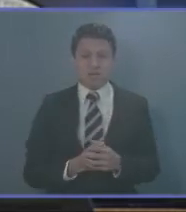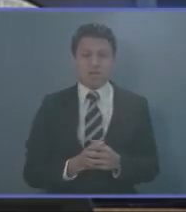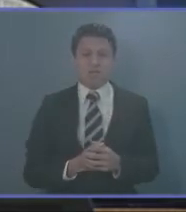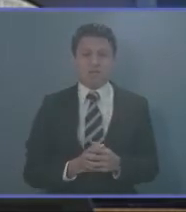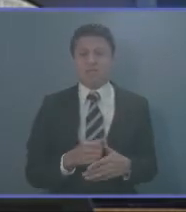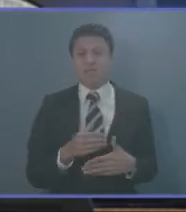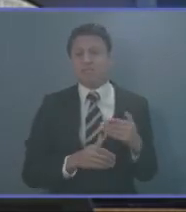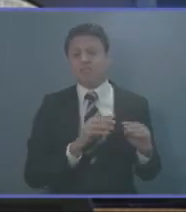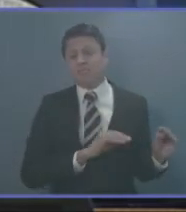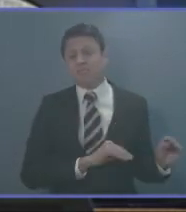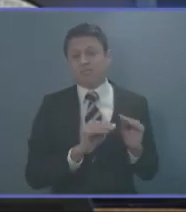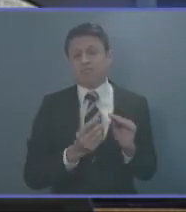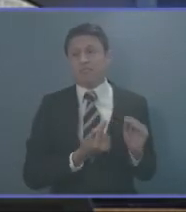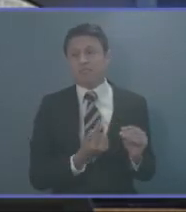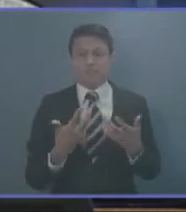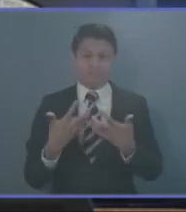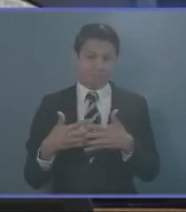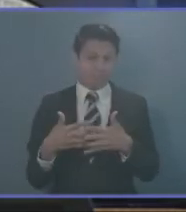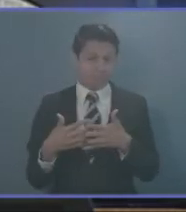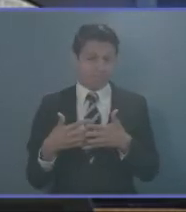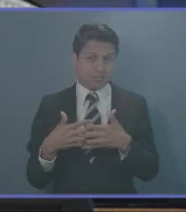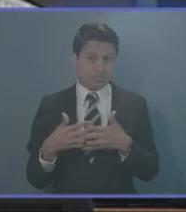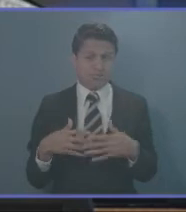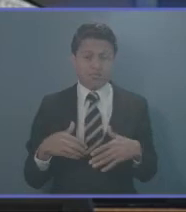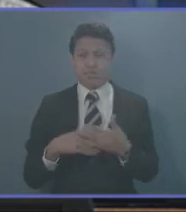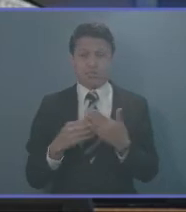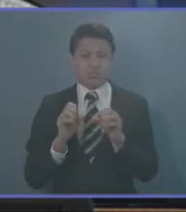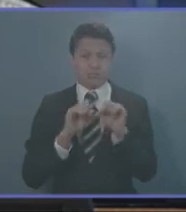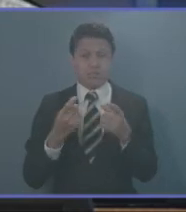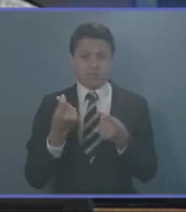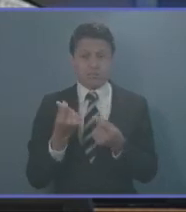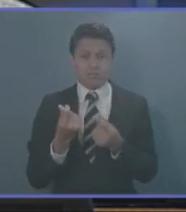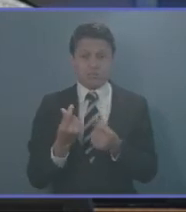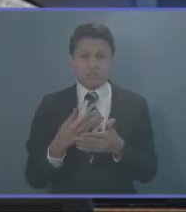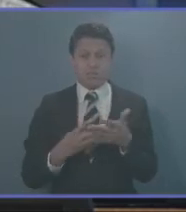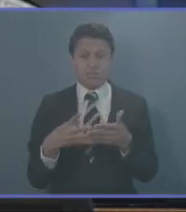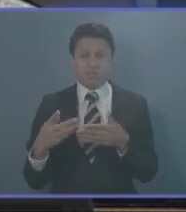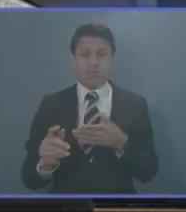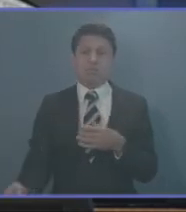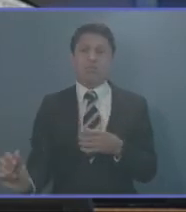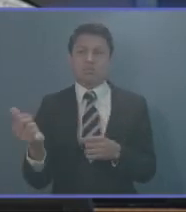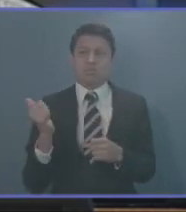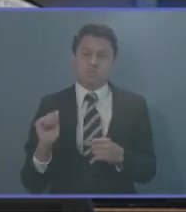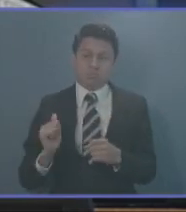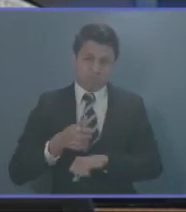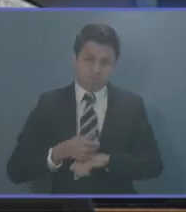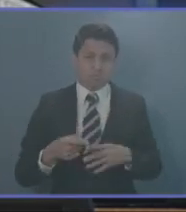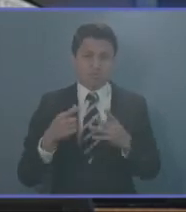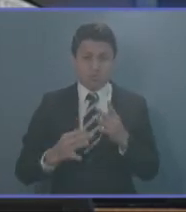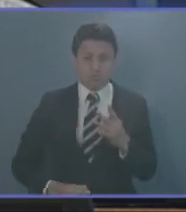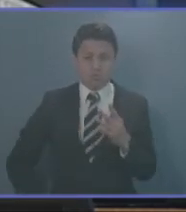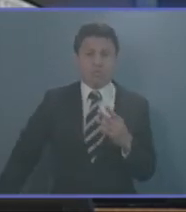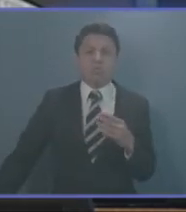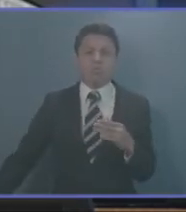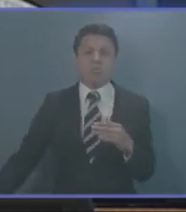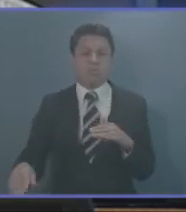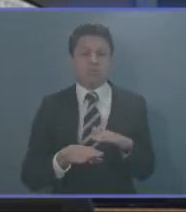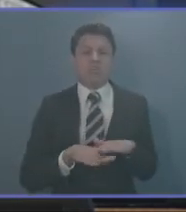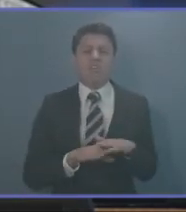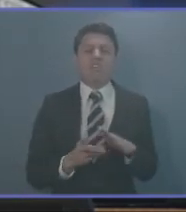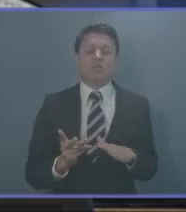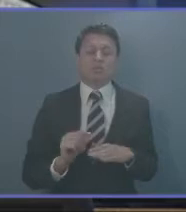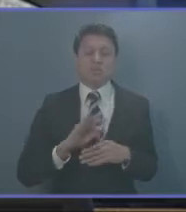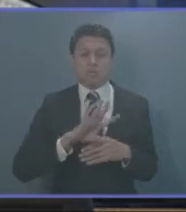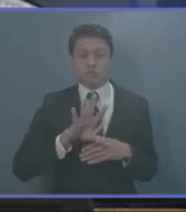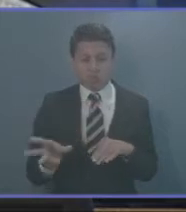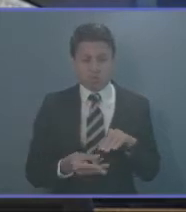personas naturales de pequeños negocios que no cuenten con estados financieros legalmente establecidos o firmados, se les tomará como base imponible el valor total